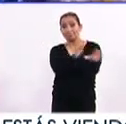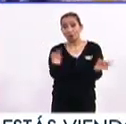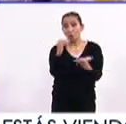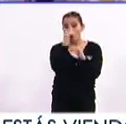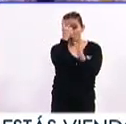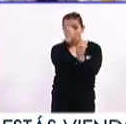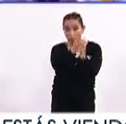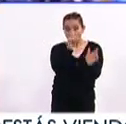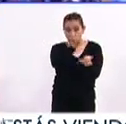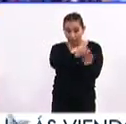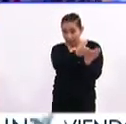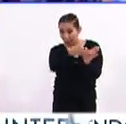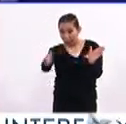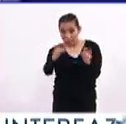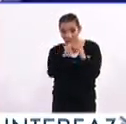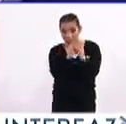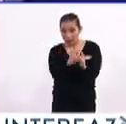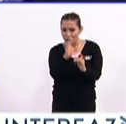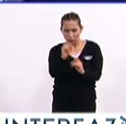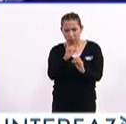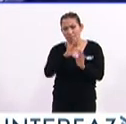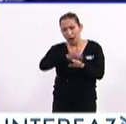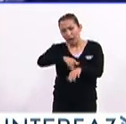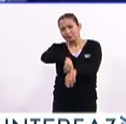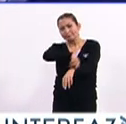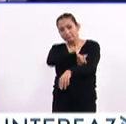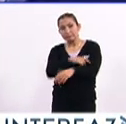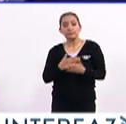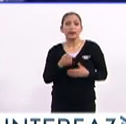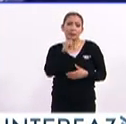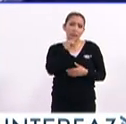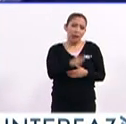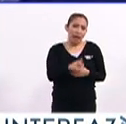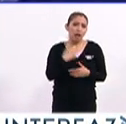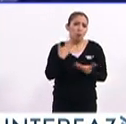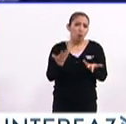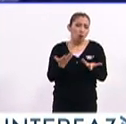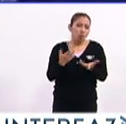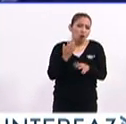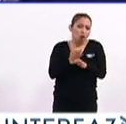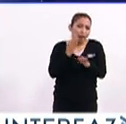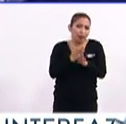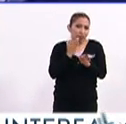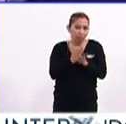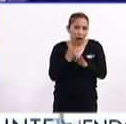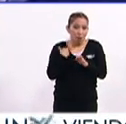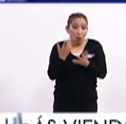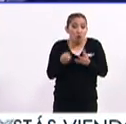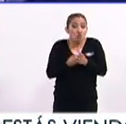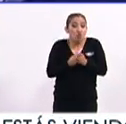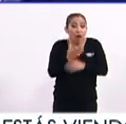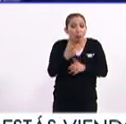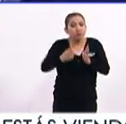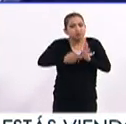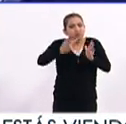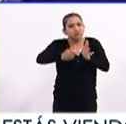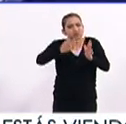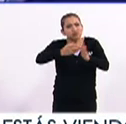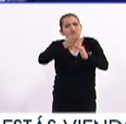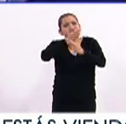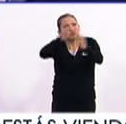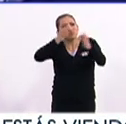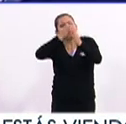se limita a los días que dura la feria. También es el momento de renovar una campaña permanente